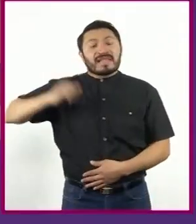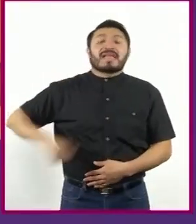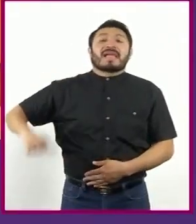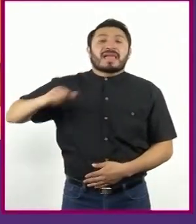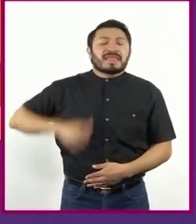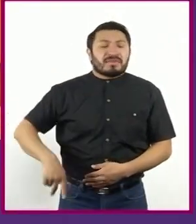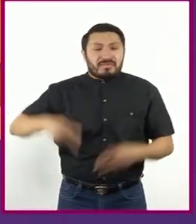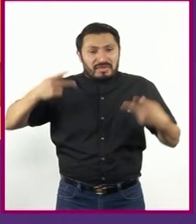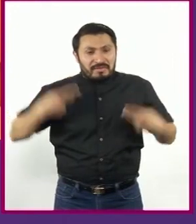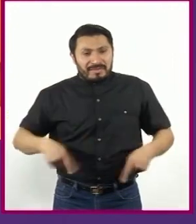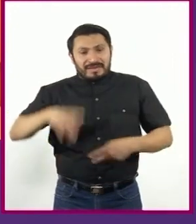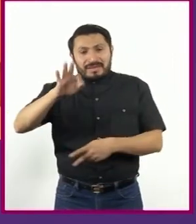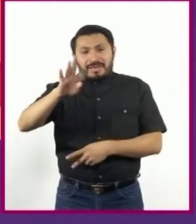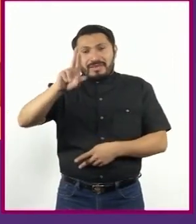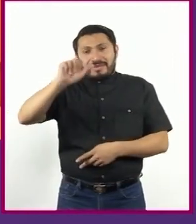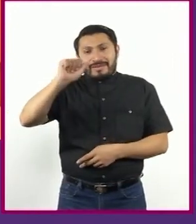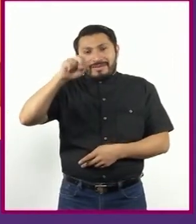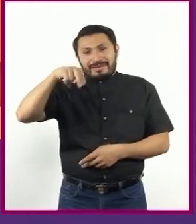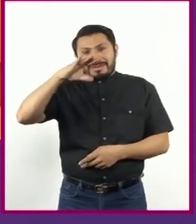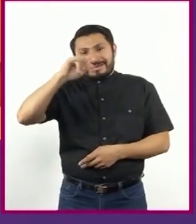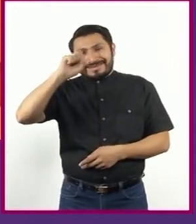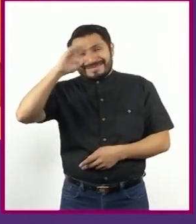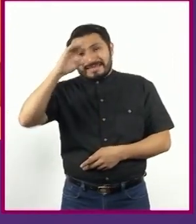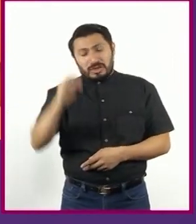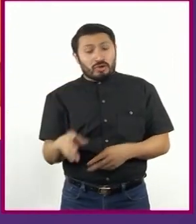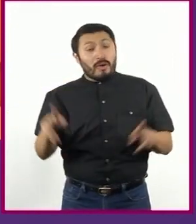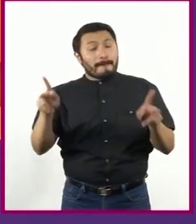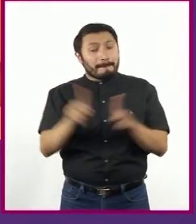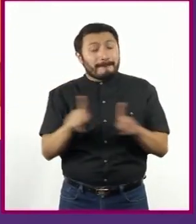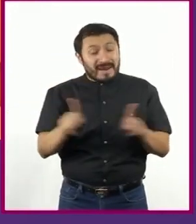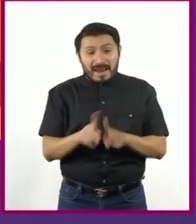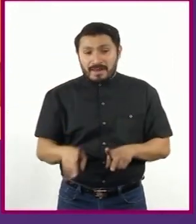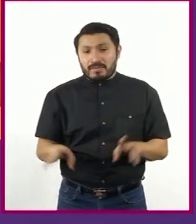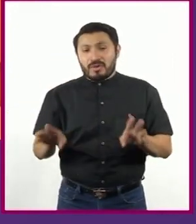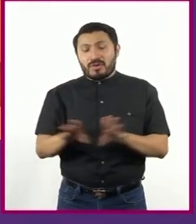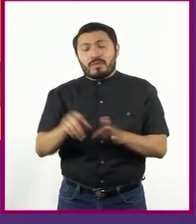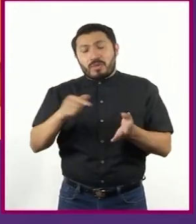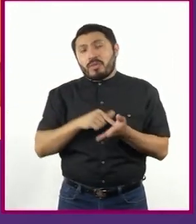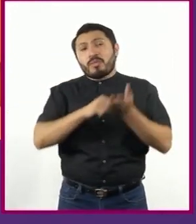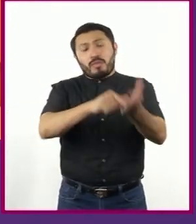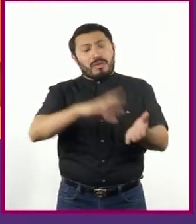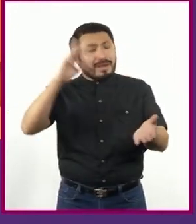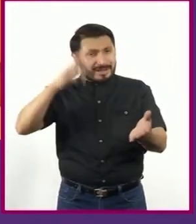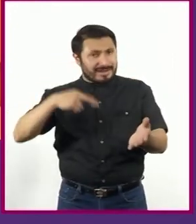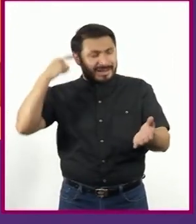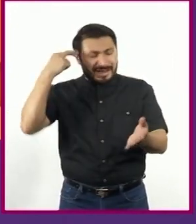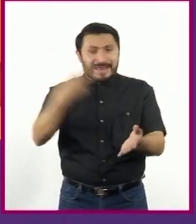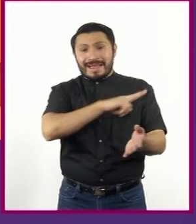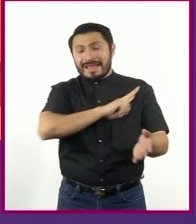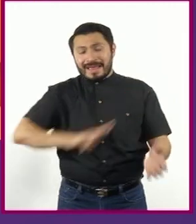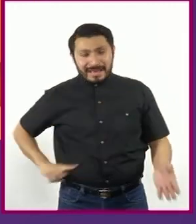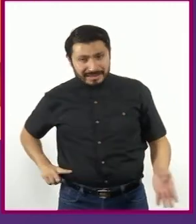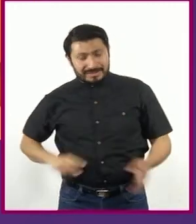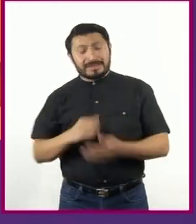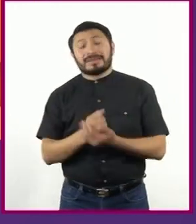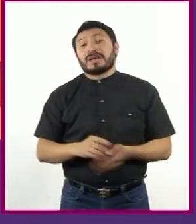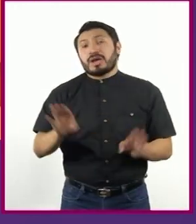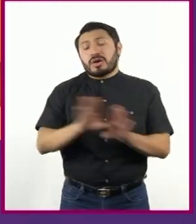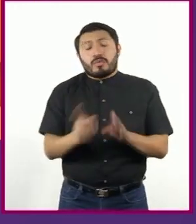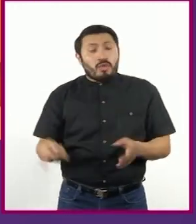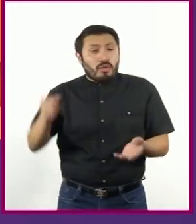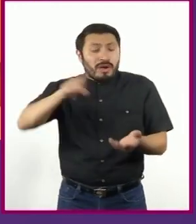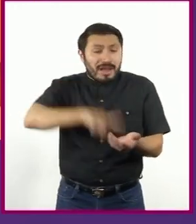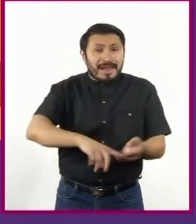conspiradores, Francisco Primo de Verdad, propuso al virrey José de Iturrigaray integrar una junta de representantes